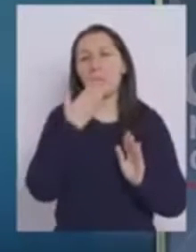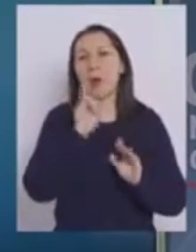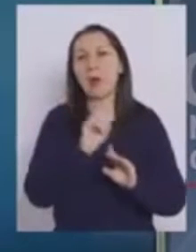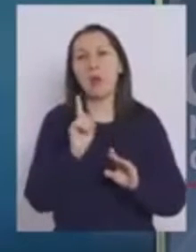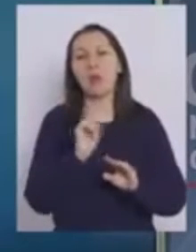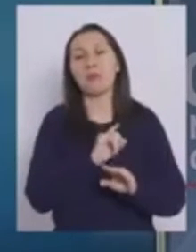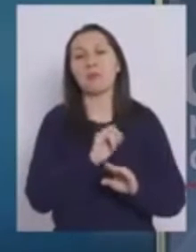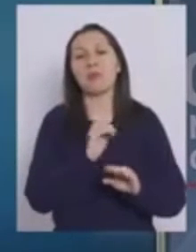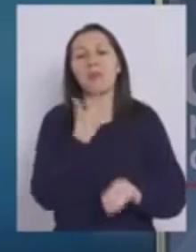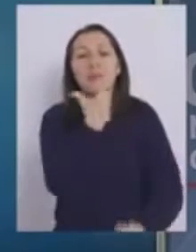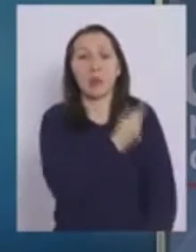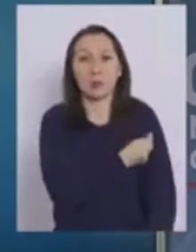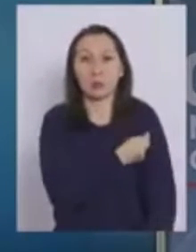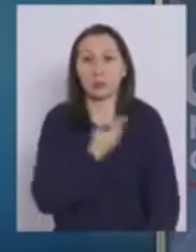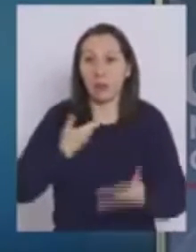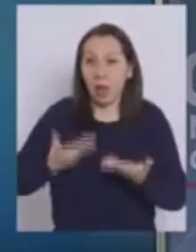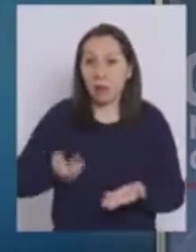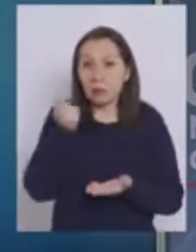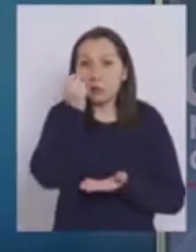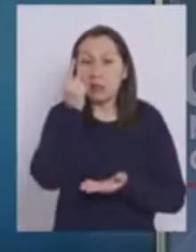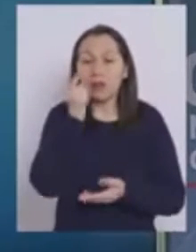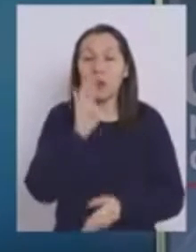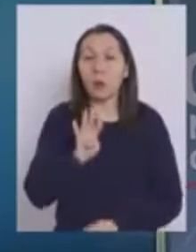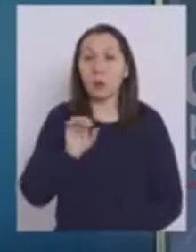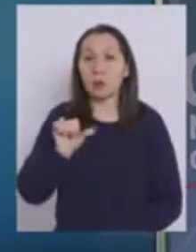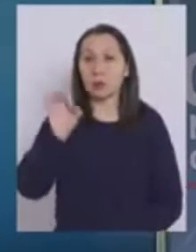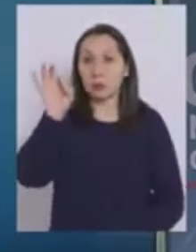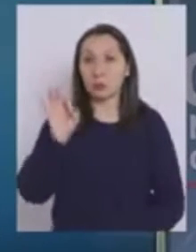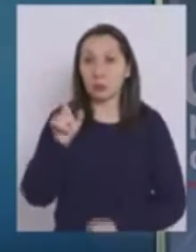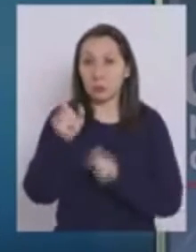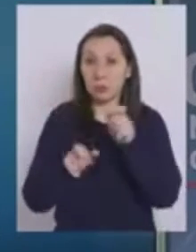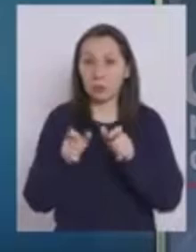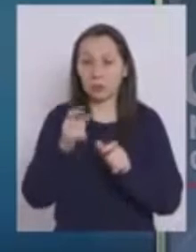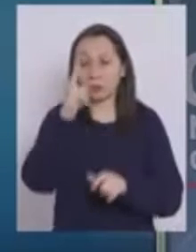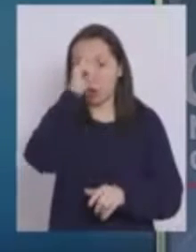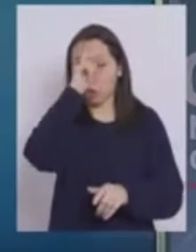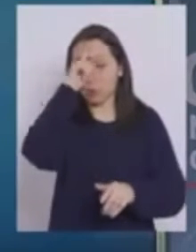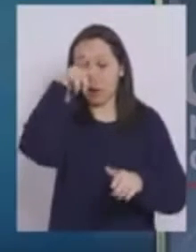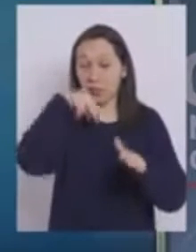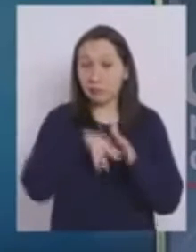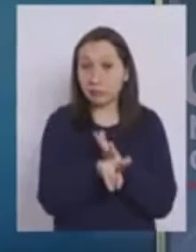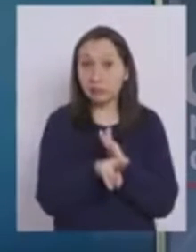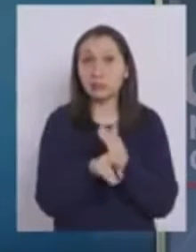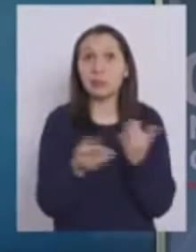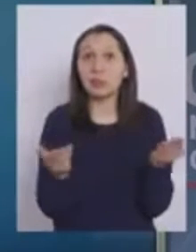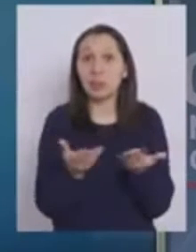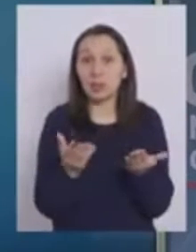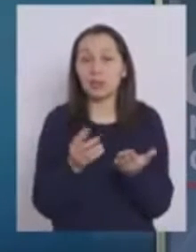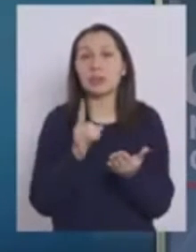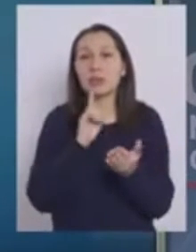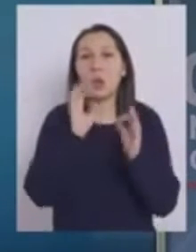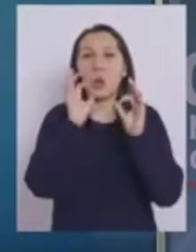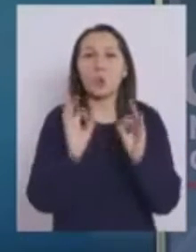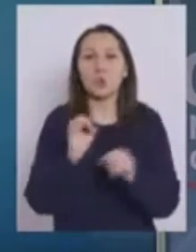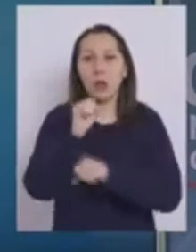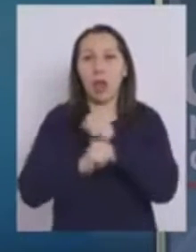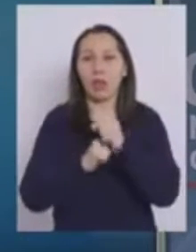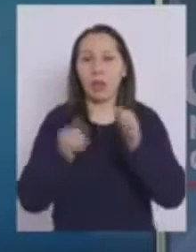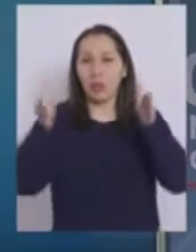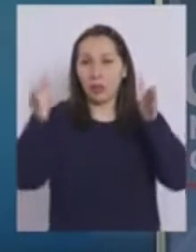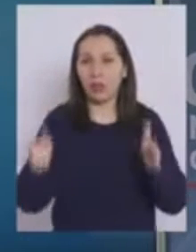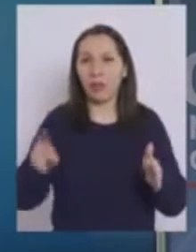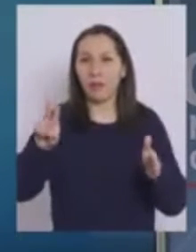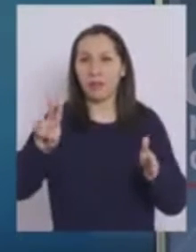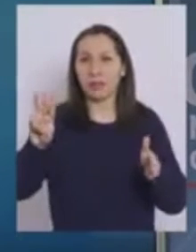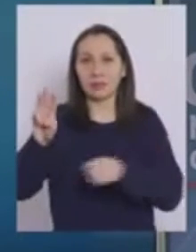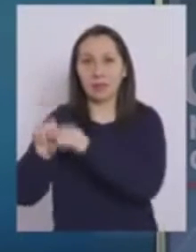vacunado. Hoy día sabemos que un 46% de las personas que se hospitalizan son personas que están en este rango etario, entre los